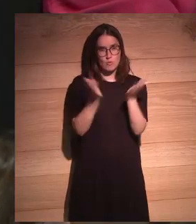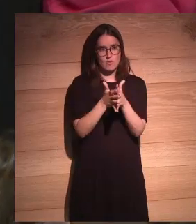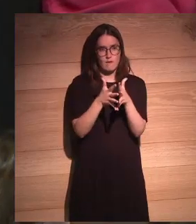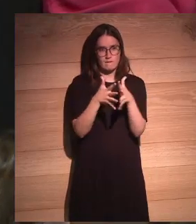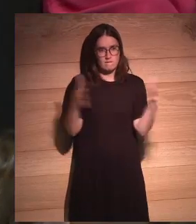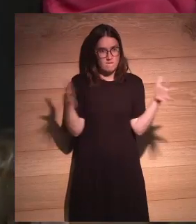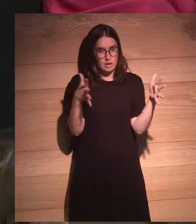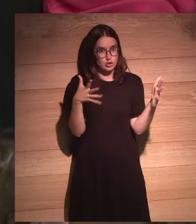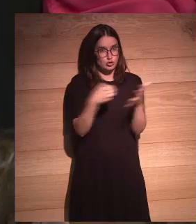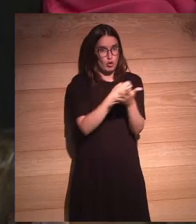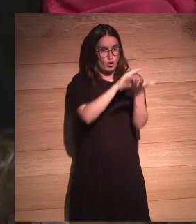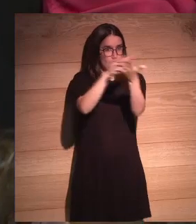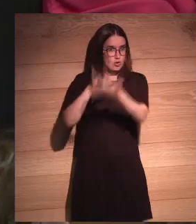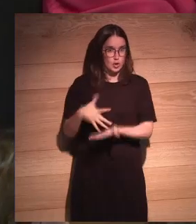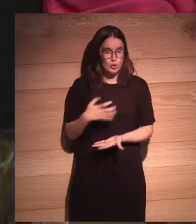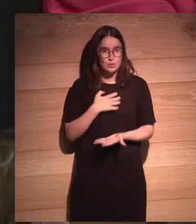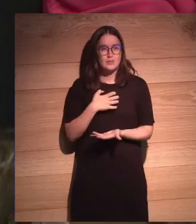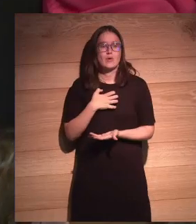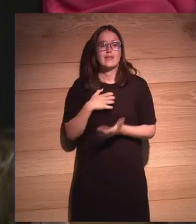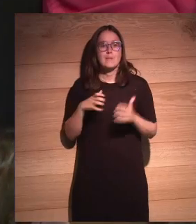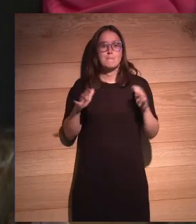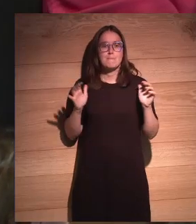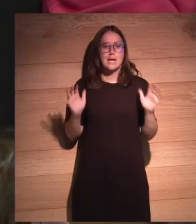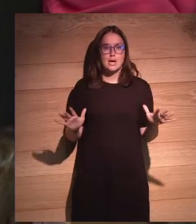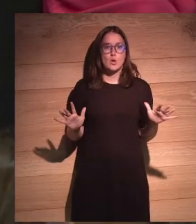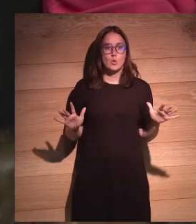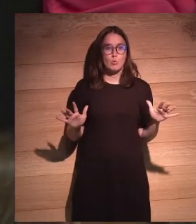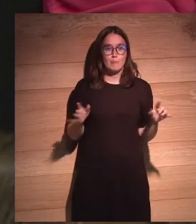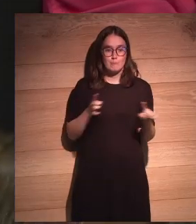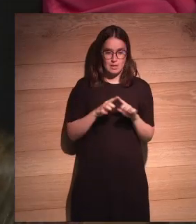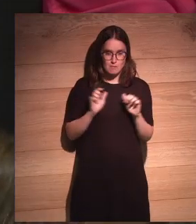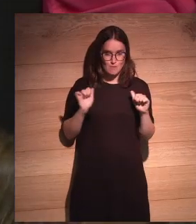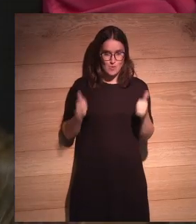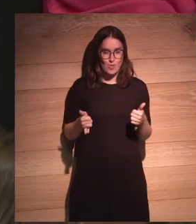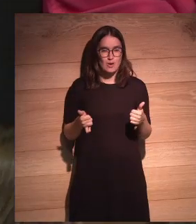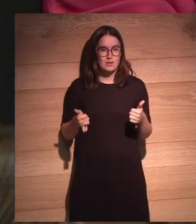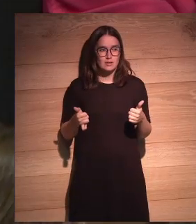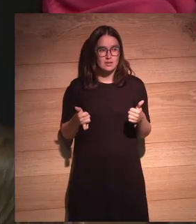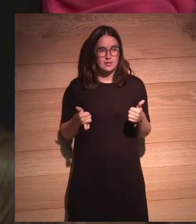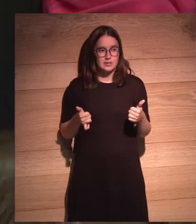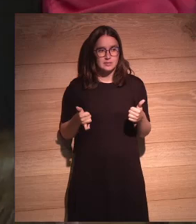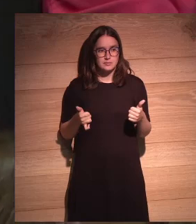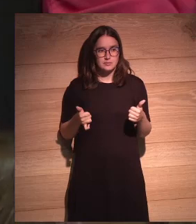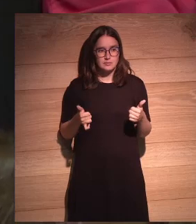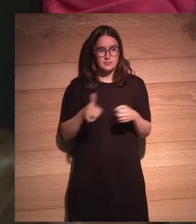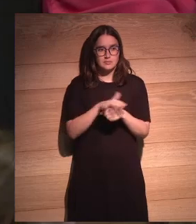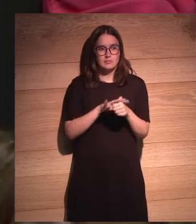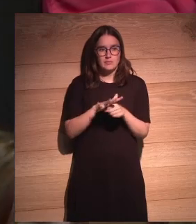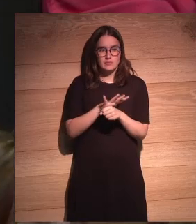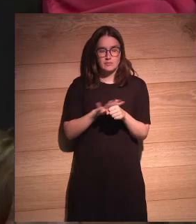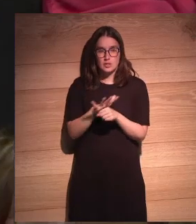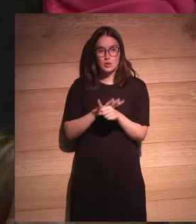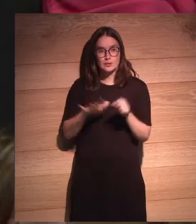se puede llegar a todas partes. Pero para iniciar esos